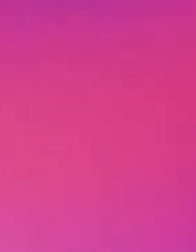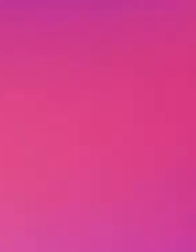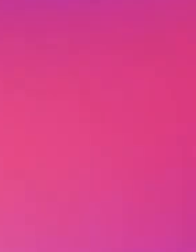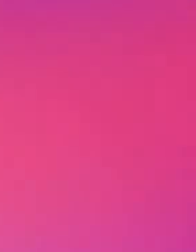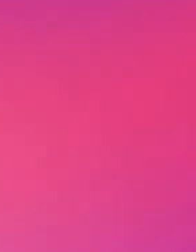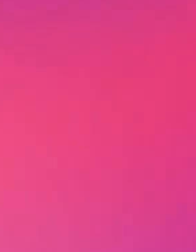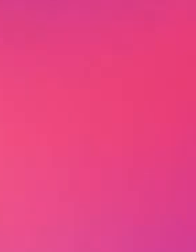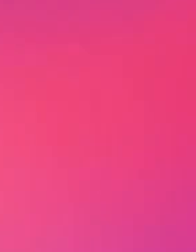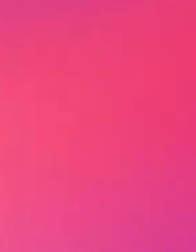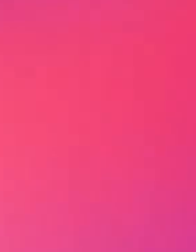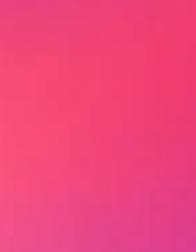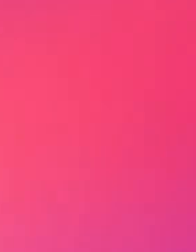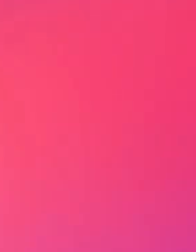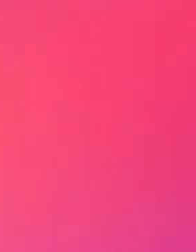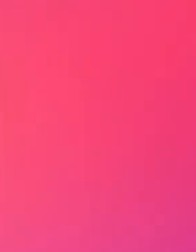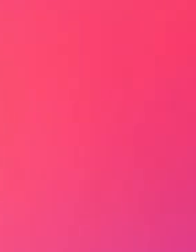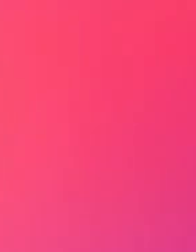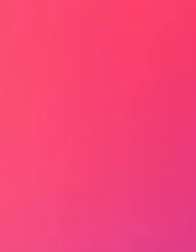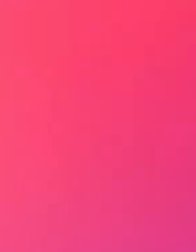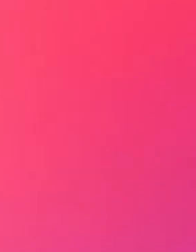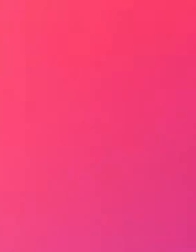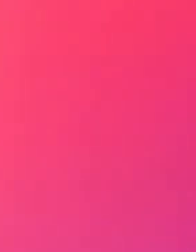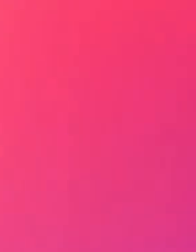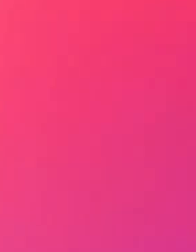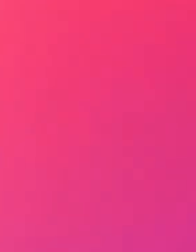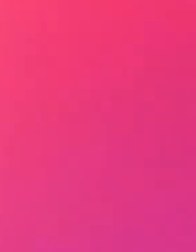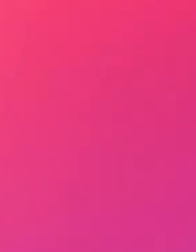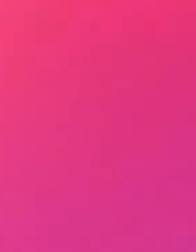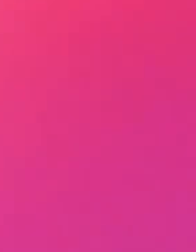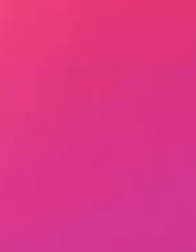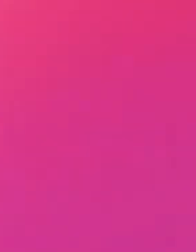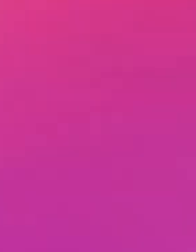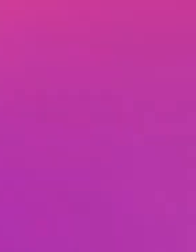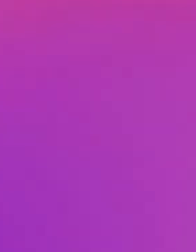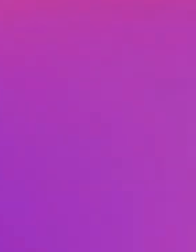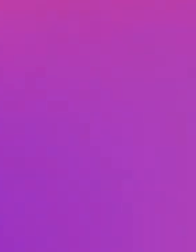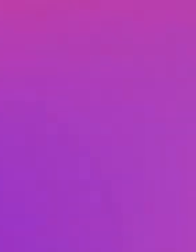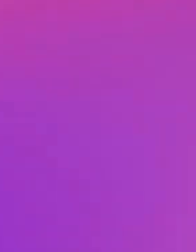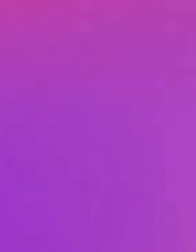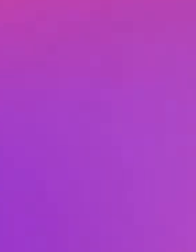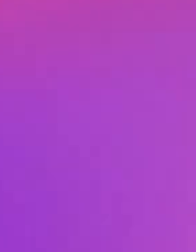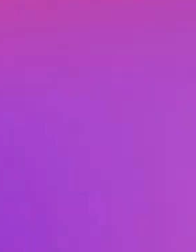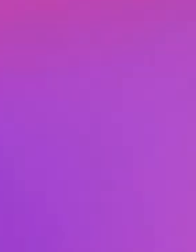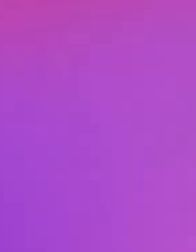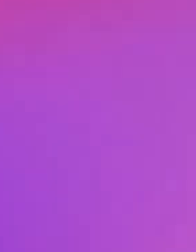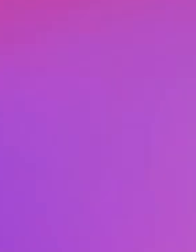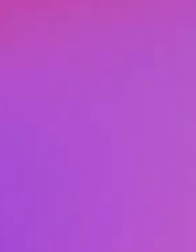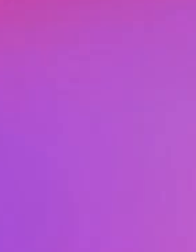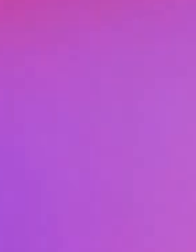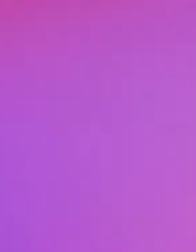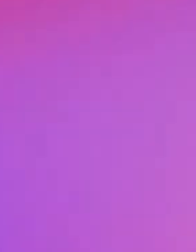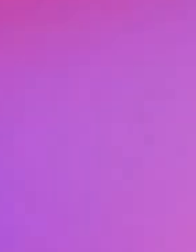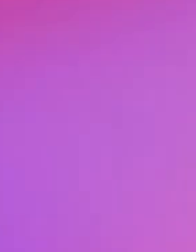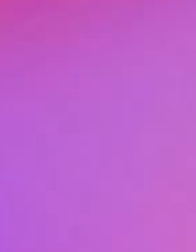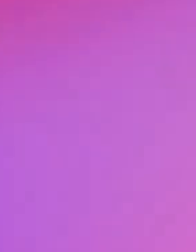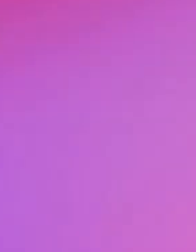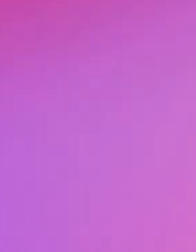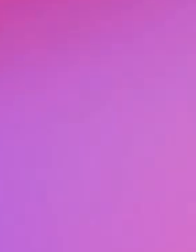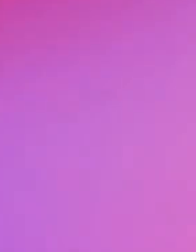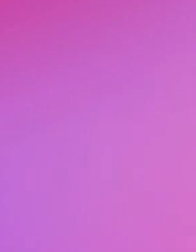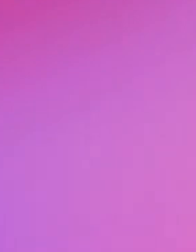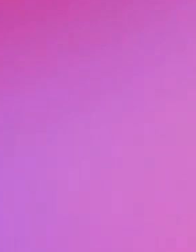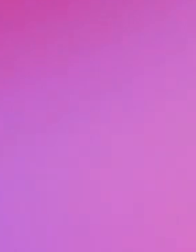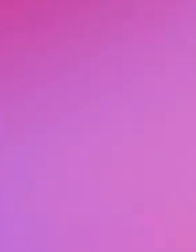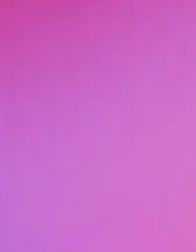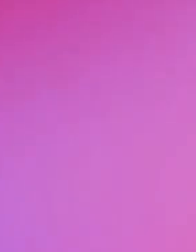es el 55 36 01 71 23. Si requieres consultar los